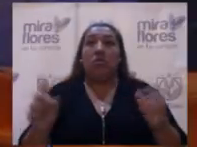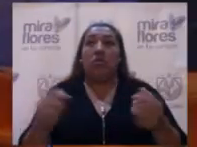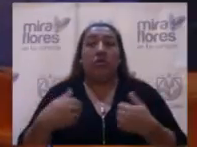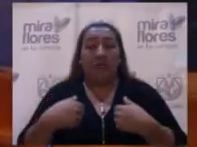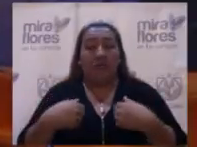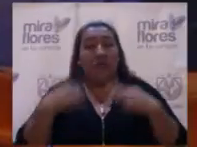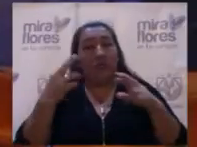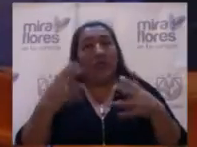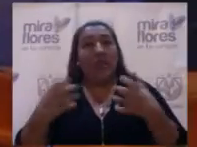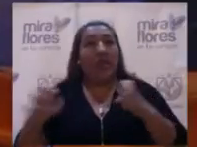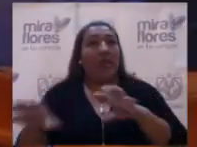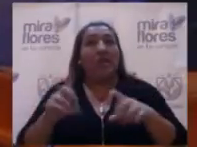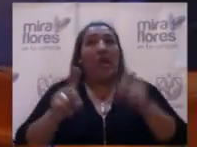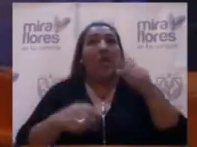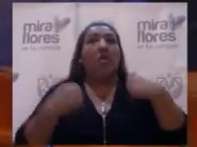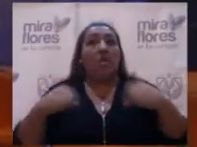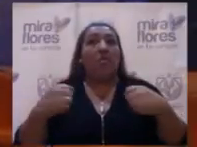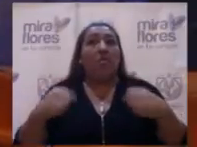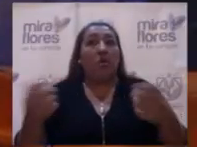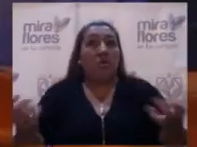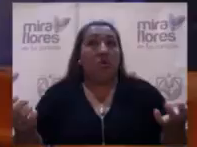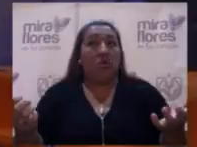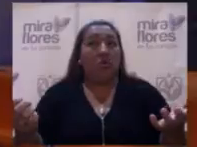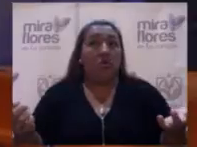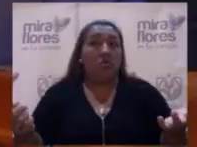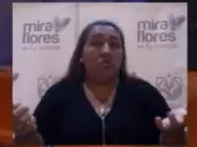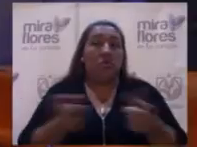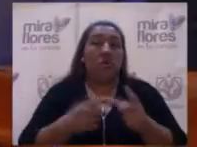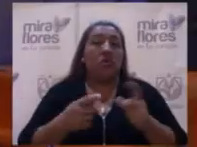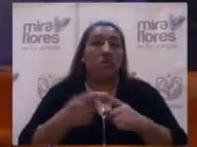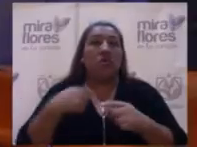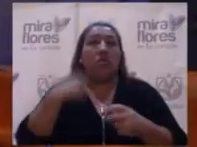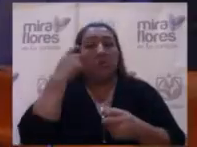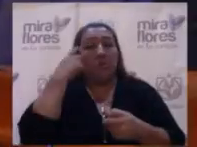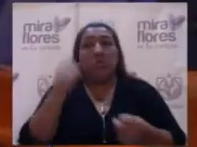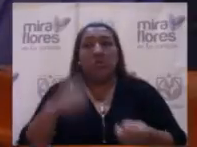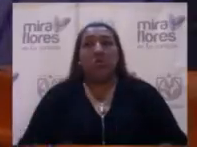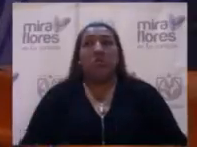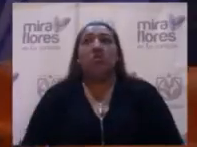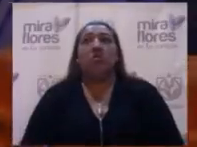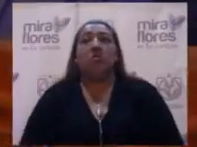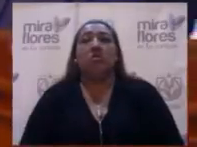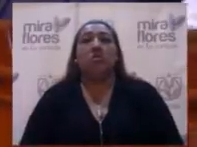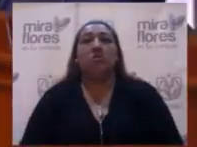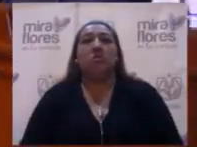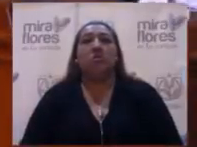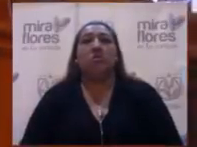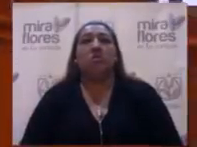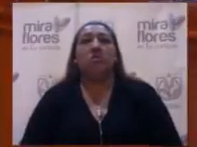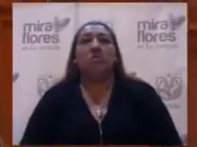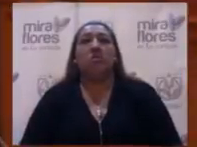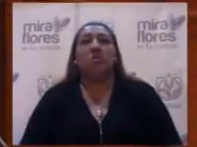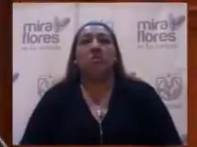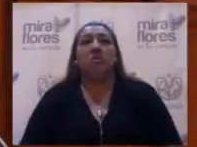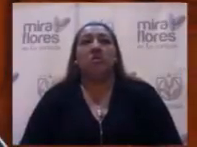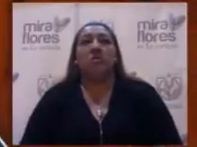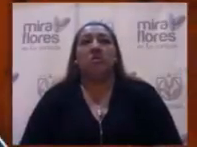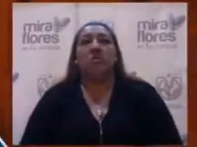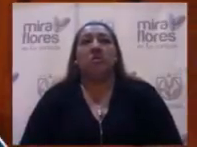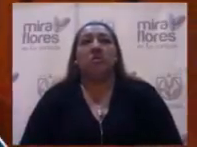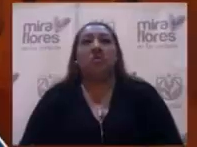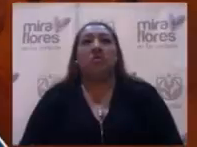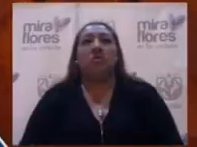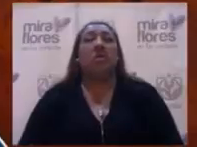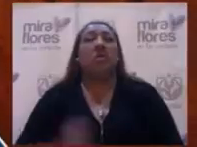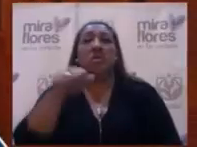quiere hacer deporte. Ese es el principal objetivo para mí y es por eso que yo la aprobé anteriormente. No, y si regresamos